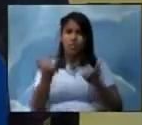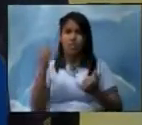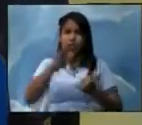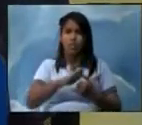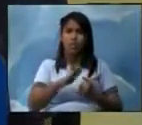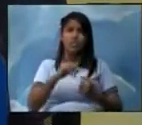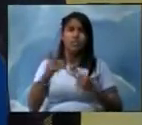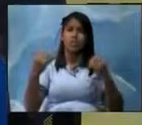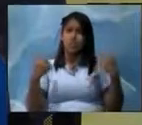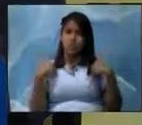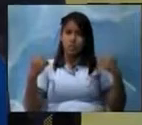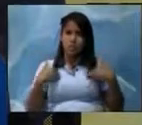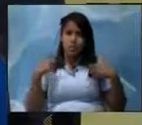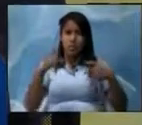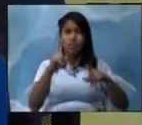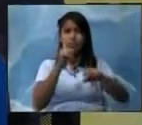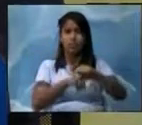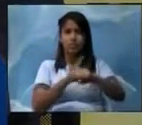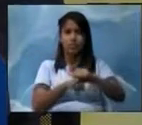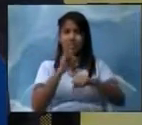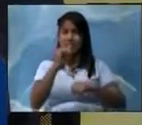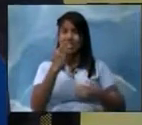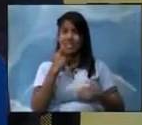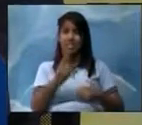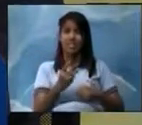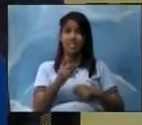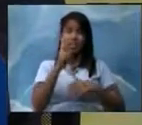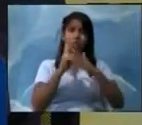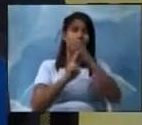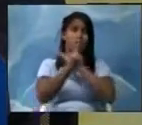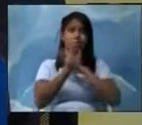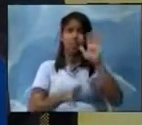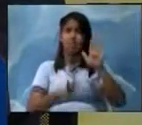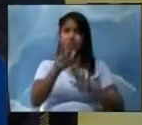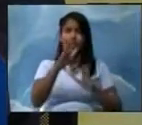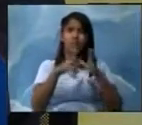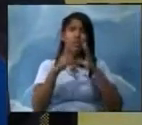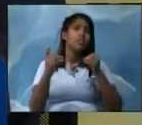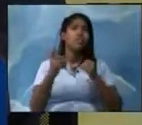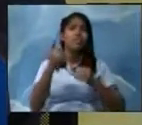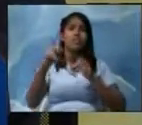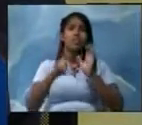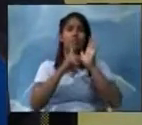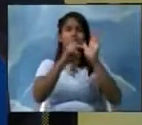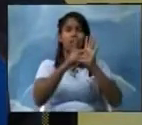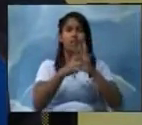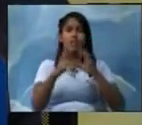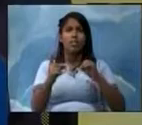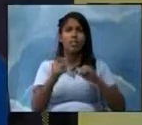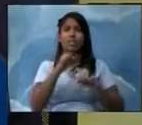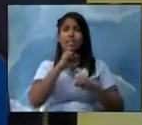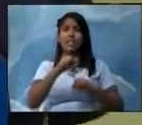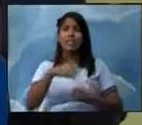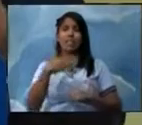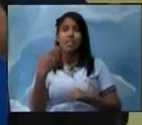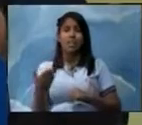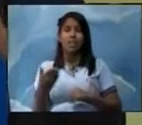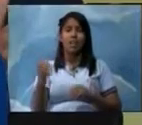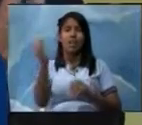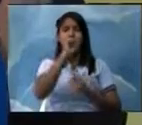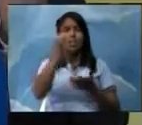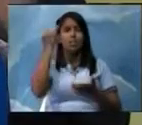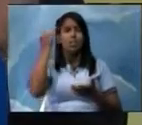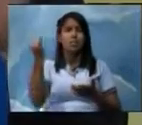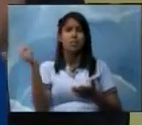ahora estaban sufriendo las consecuencias y dice el versículo 13 que él mandó a publicar un edicto de que los